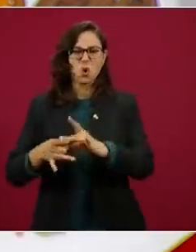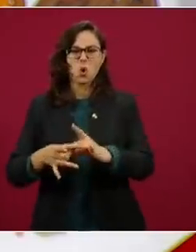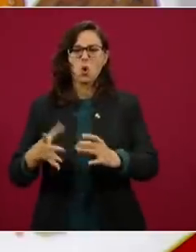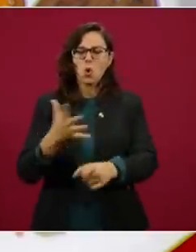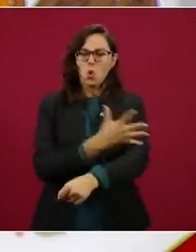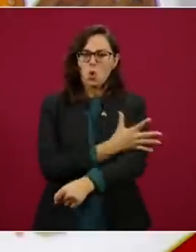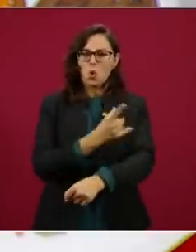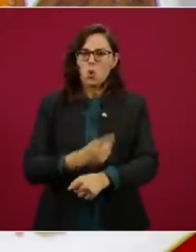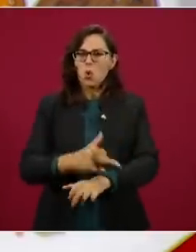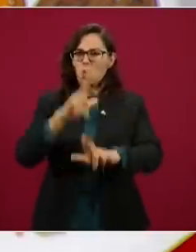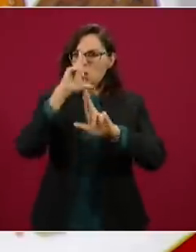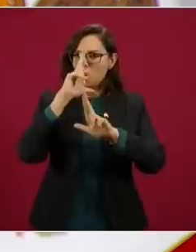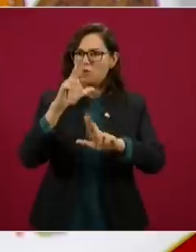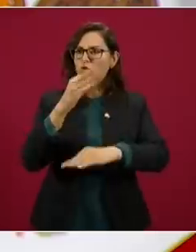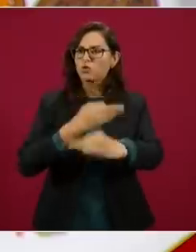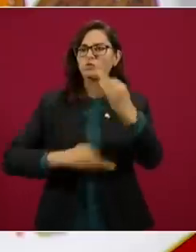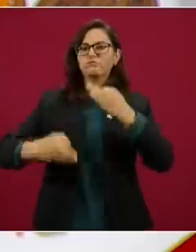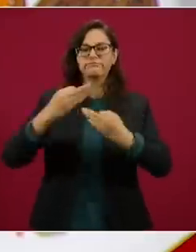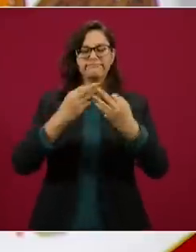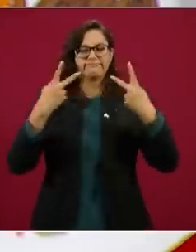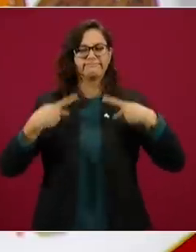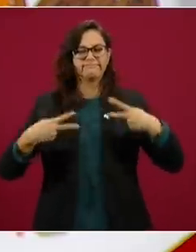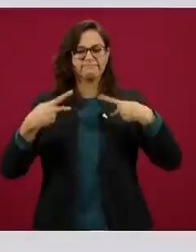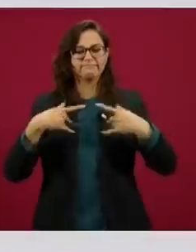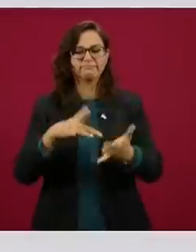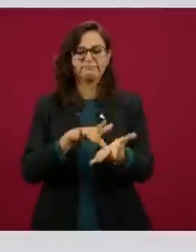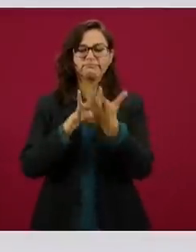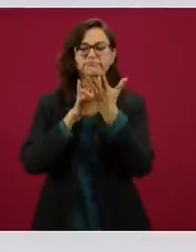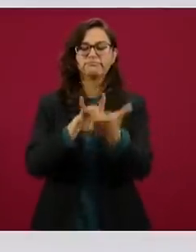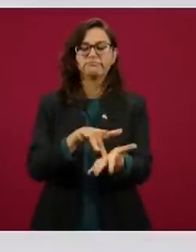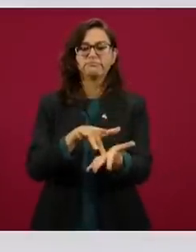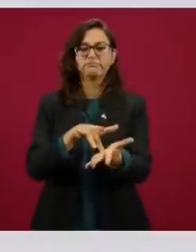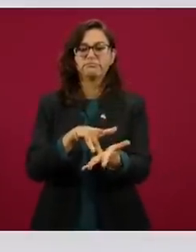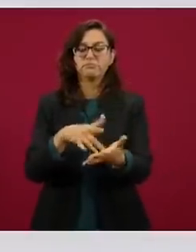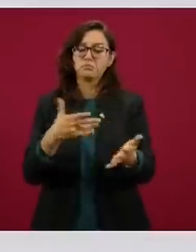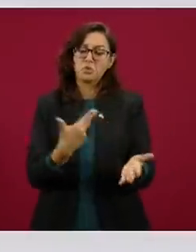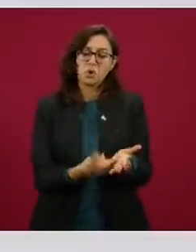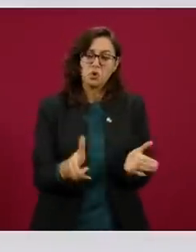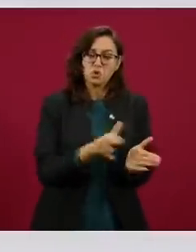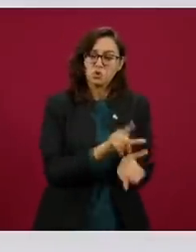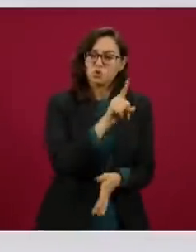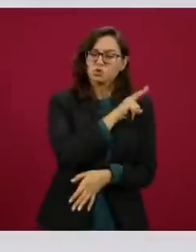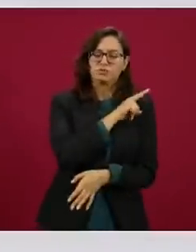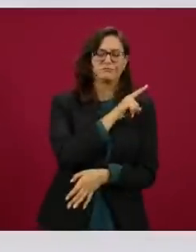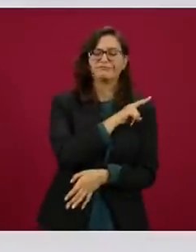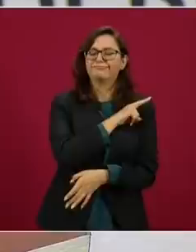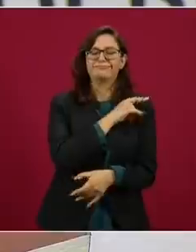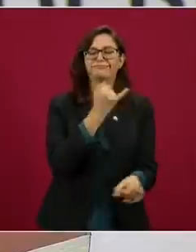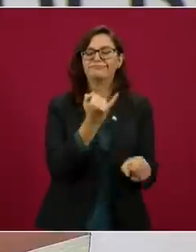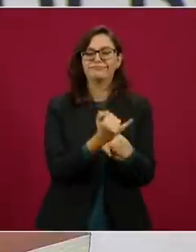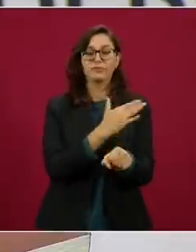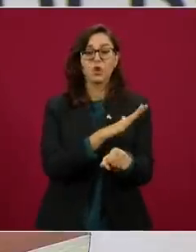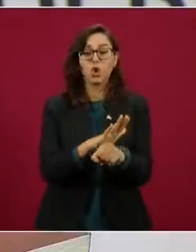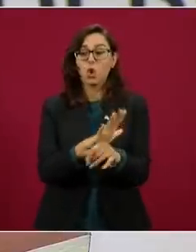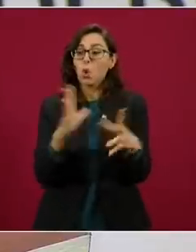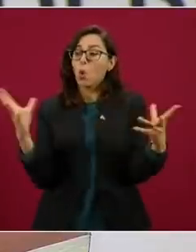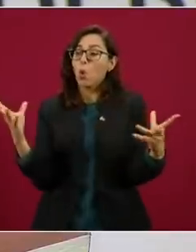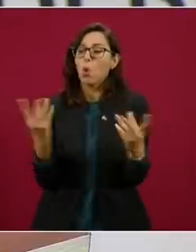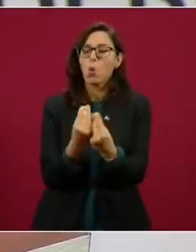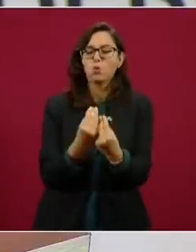civil y solidaria no hay eros en soledad solo el esfuerzo común